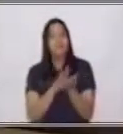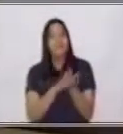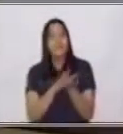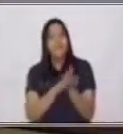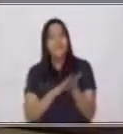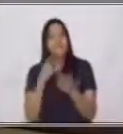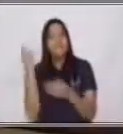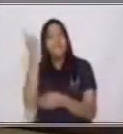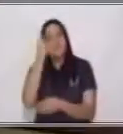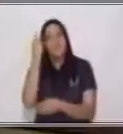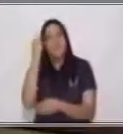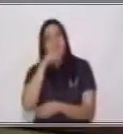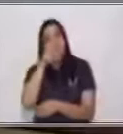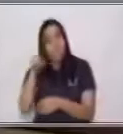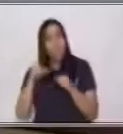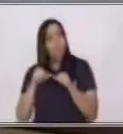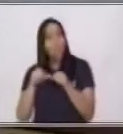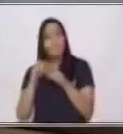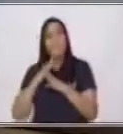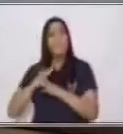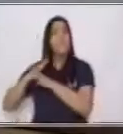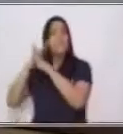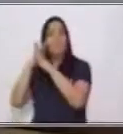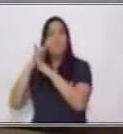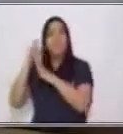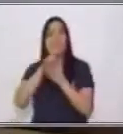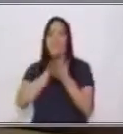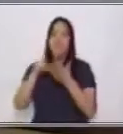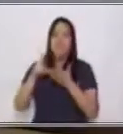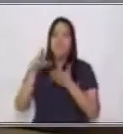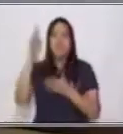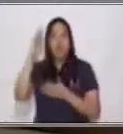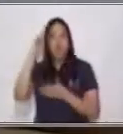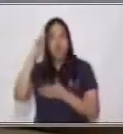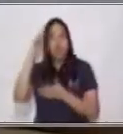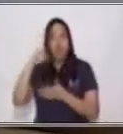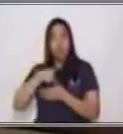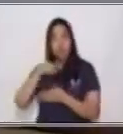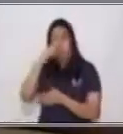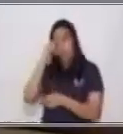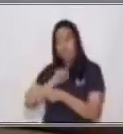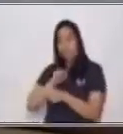es 1. ¿Cómo vamos a encontrar el valor y?